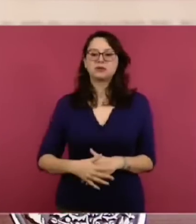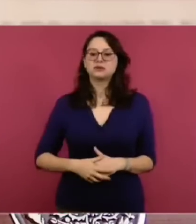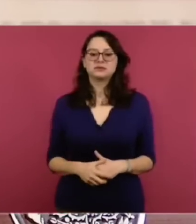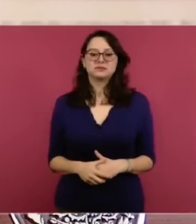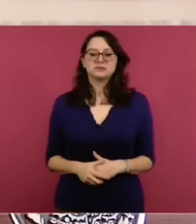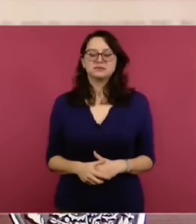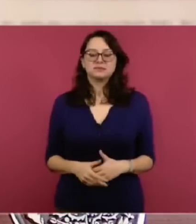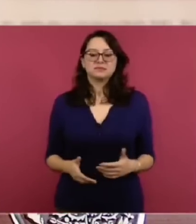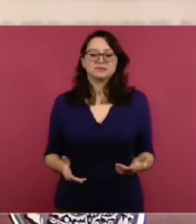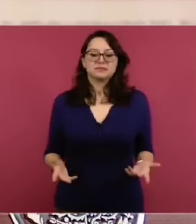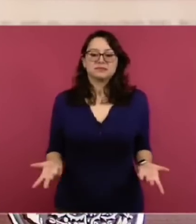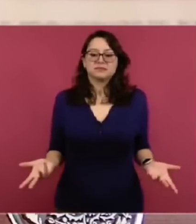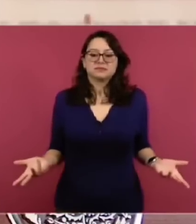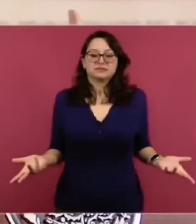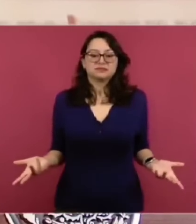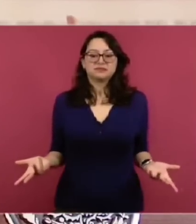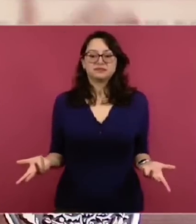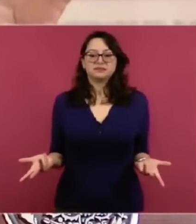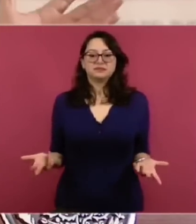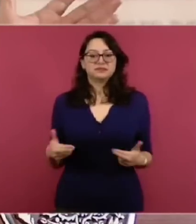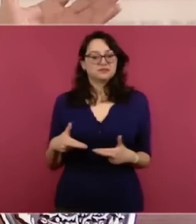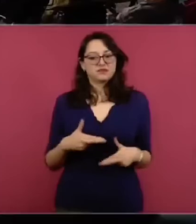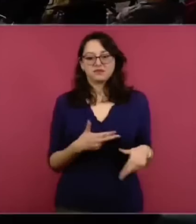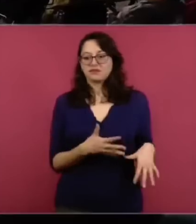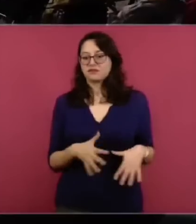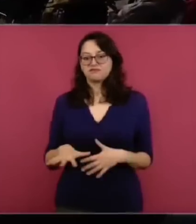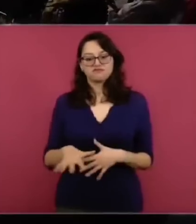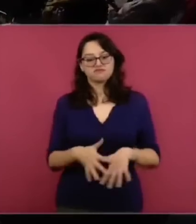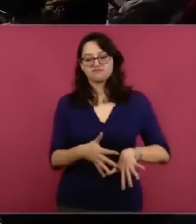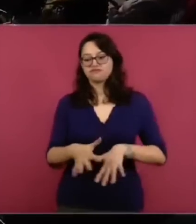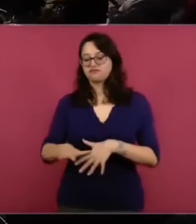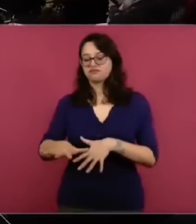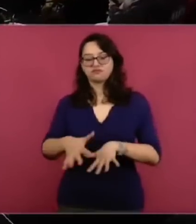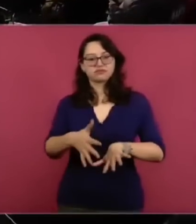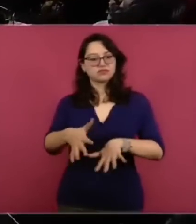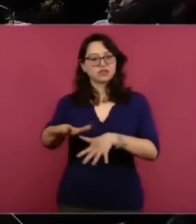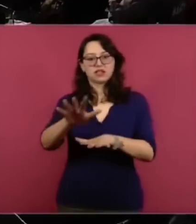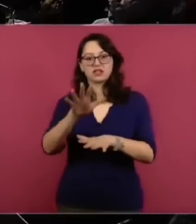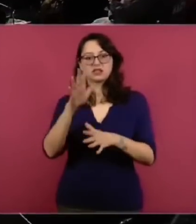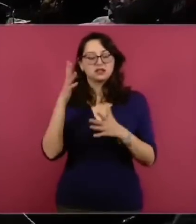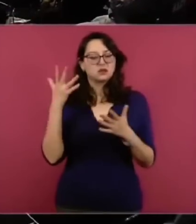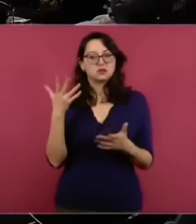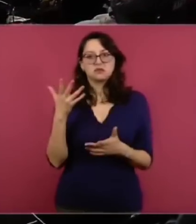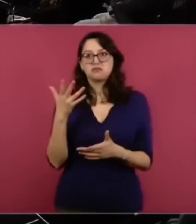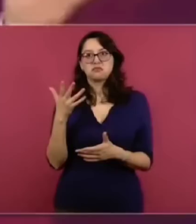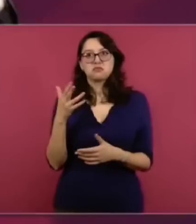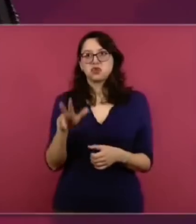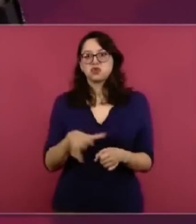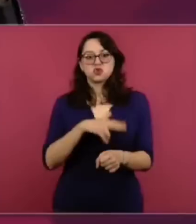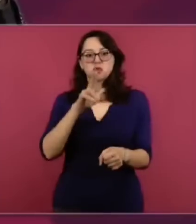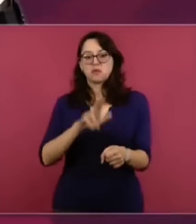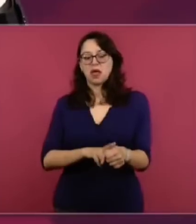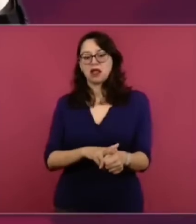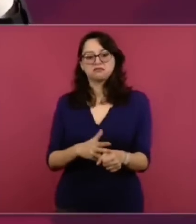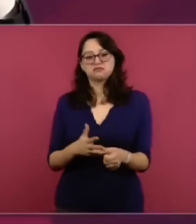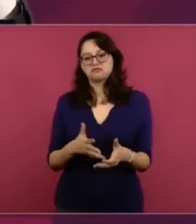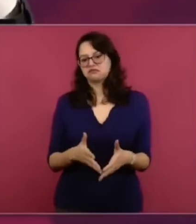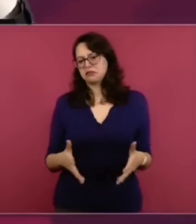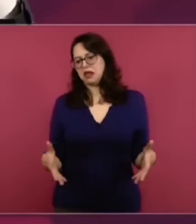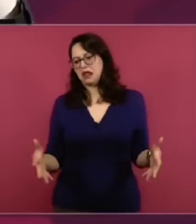un cauce normal de 20 30